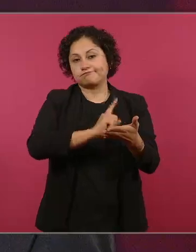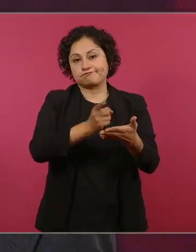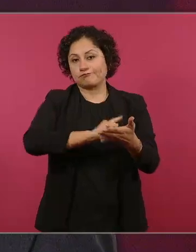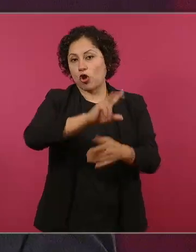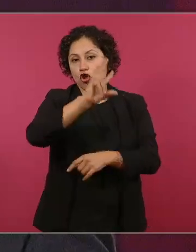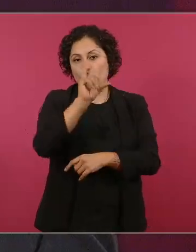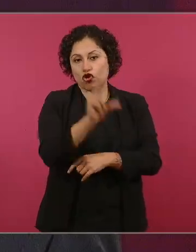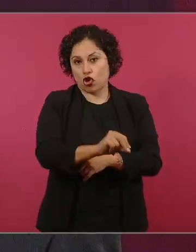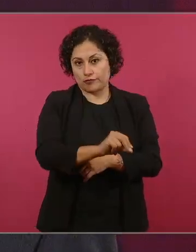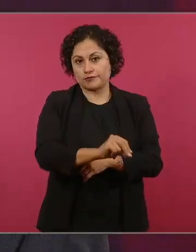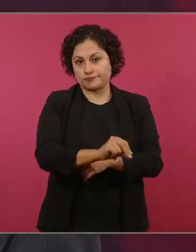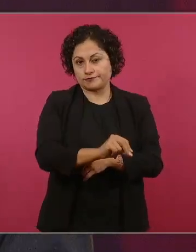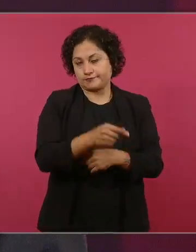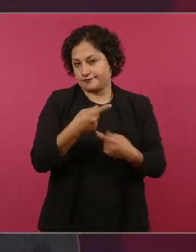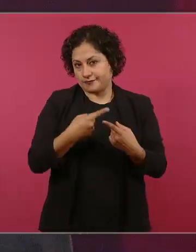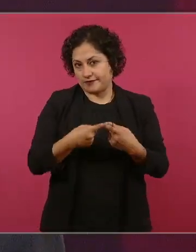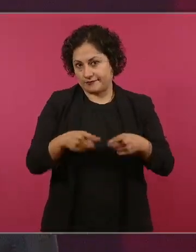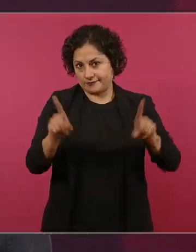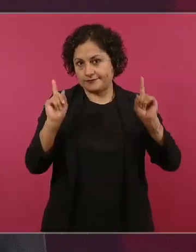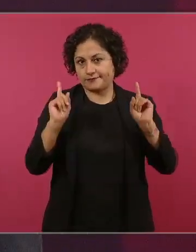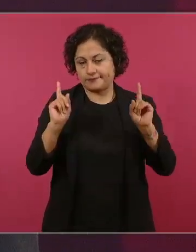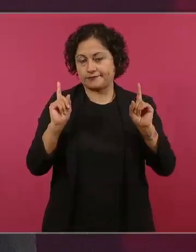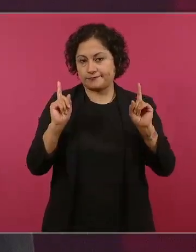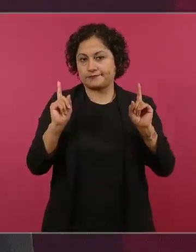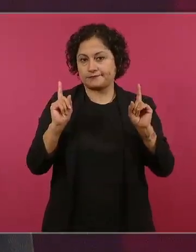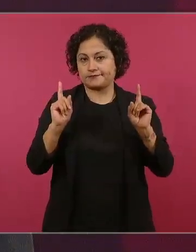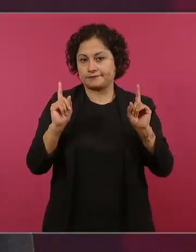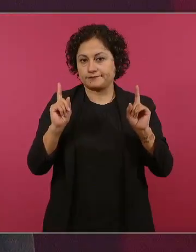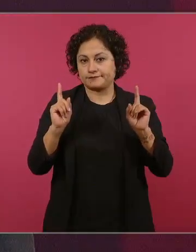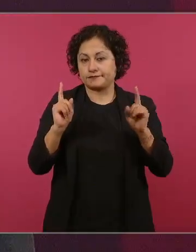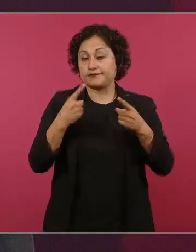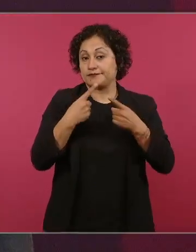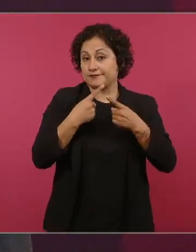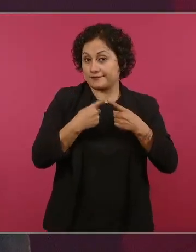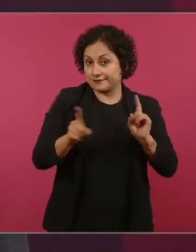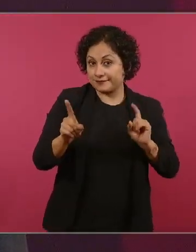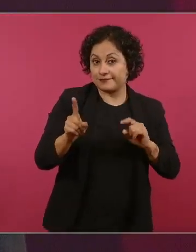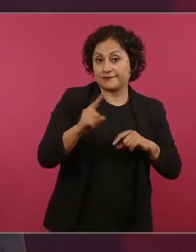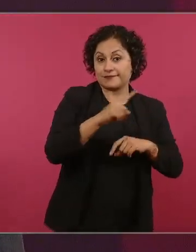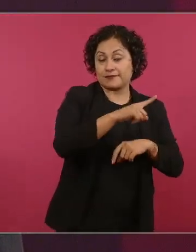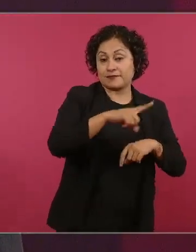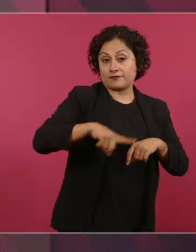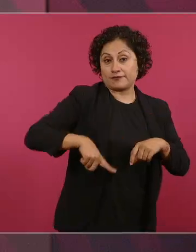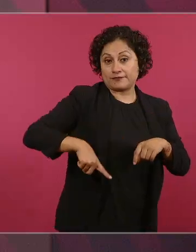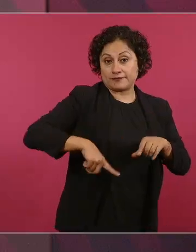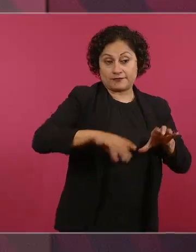con lo que habían hecho en el Departamento de Estado.